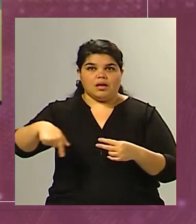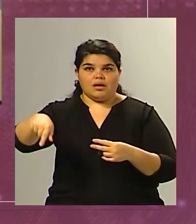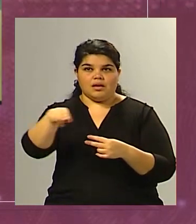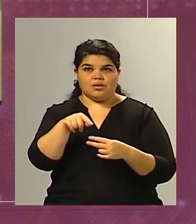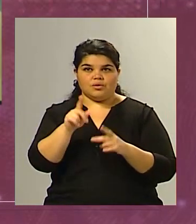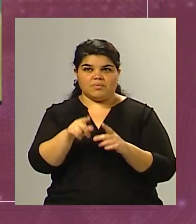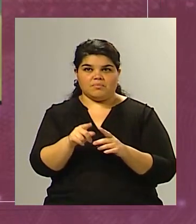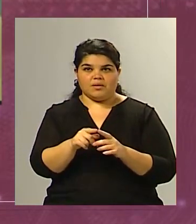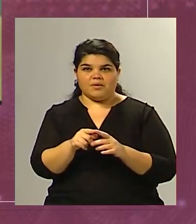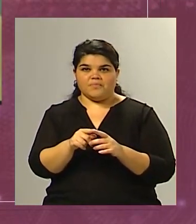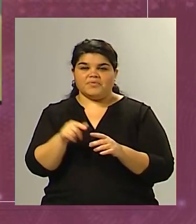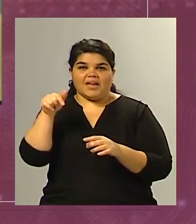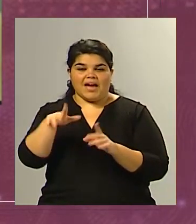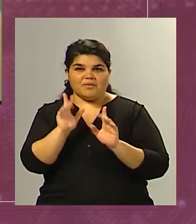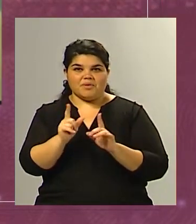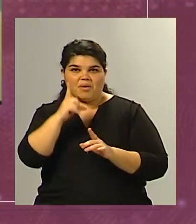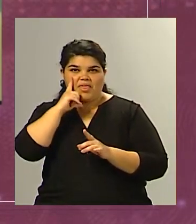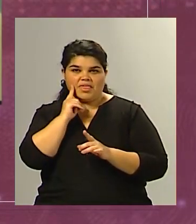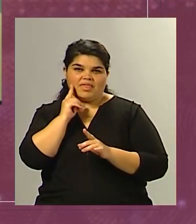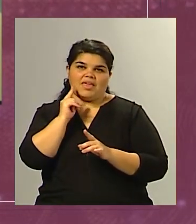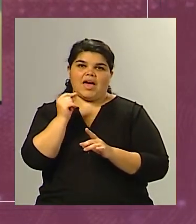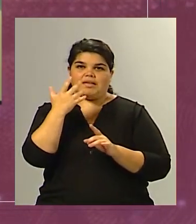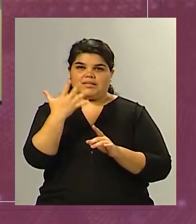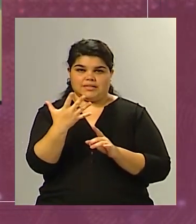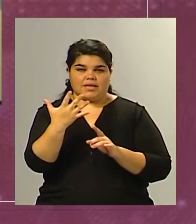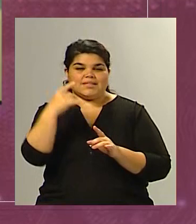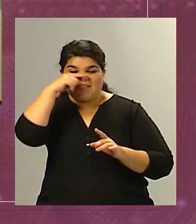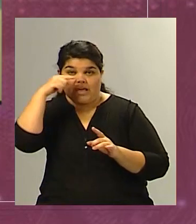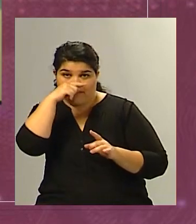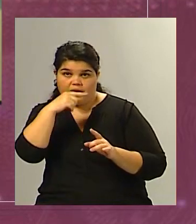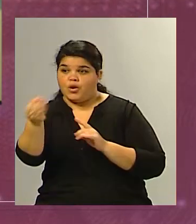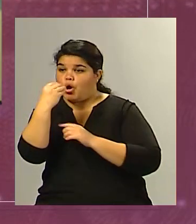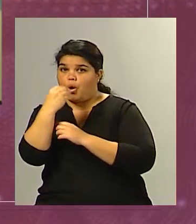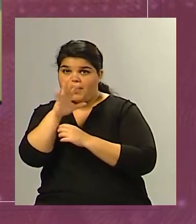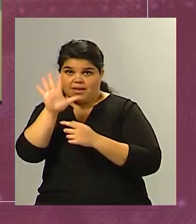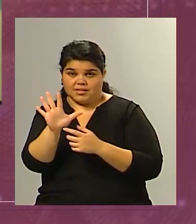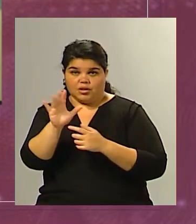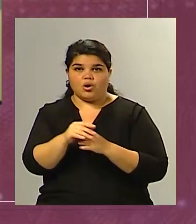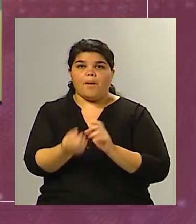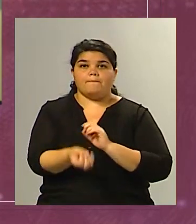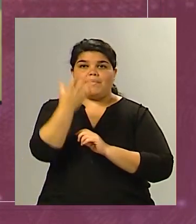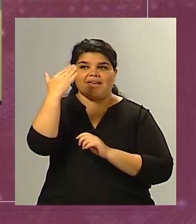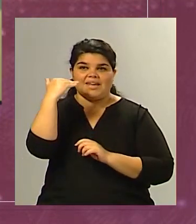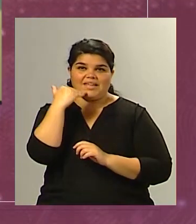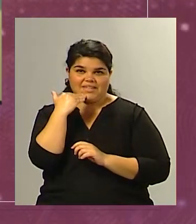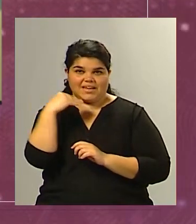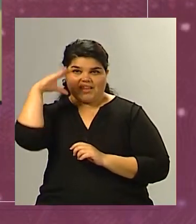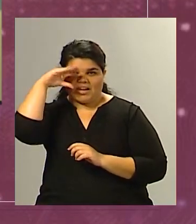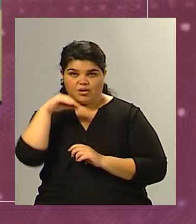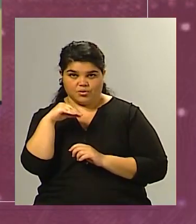de 7 días, con 5 comidas diarias, con todos los seguros, excursiones de mañana, tarde y actividades